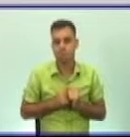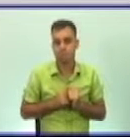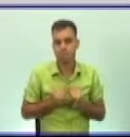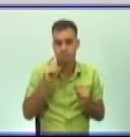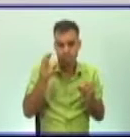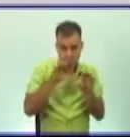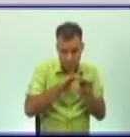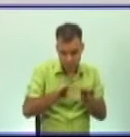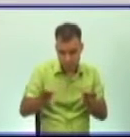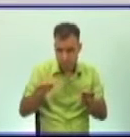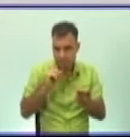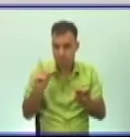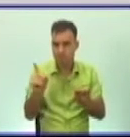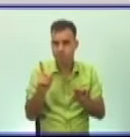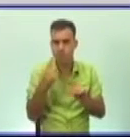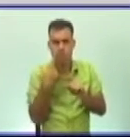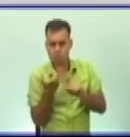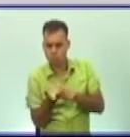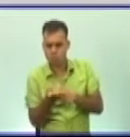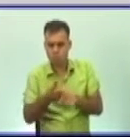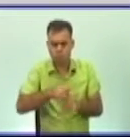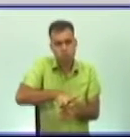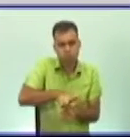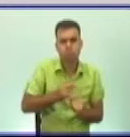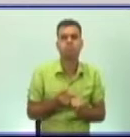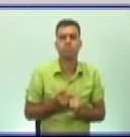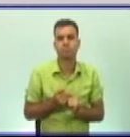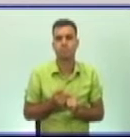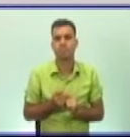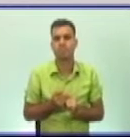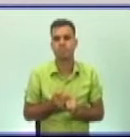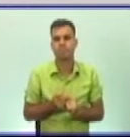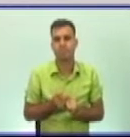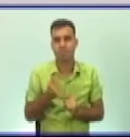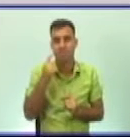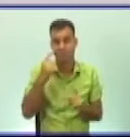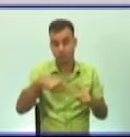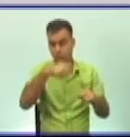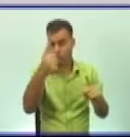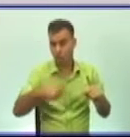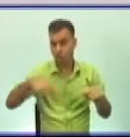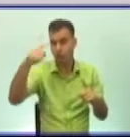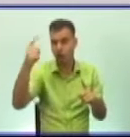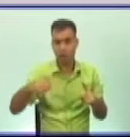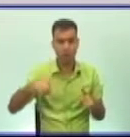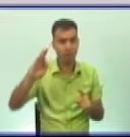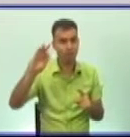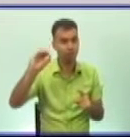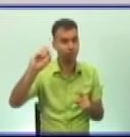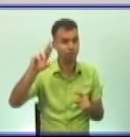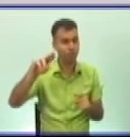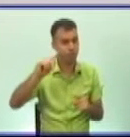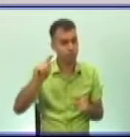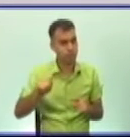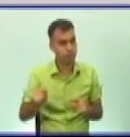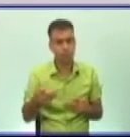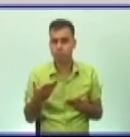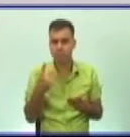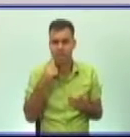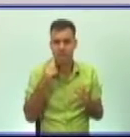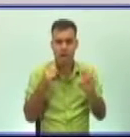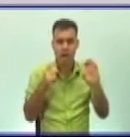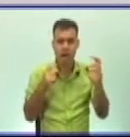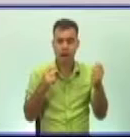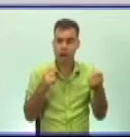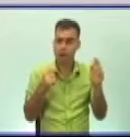expresión como el inverso del producto de la frecuencia de las oscilaciones forzadas y de la capacidad. Como esto